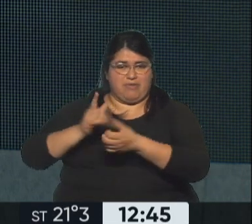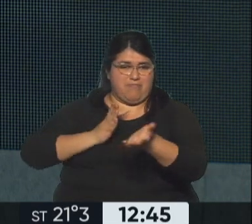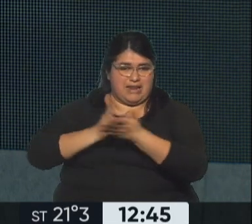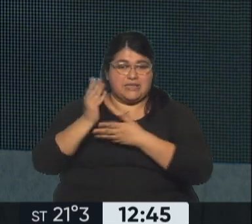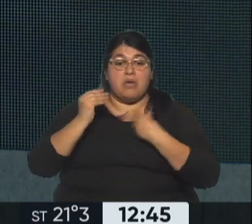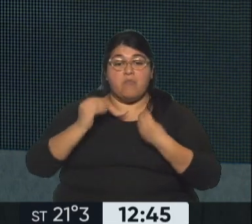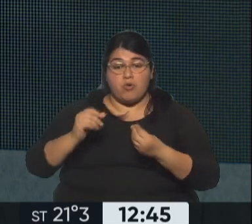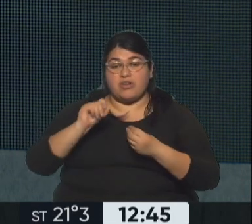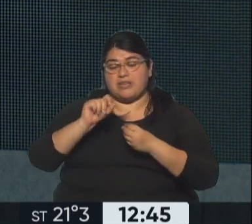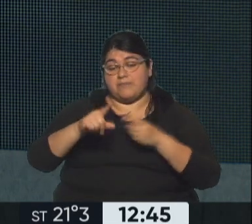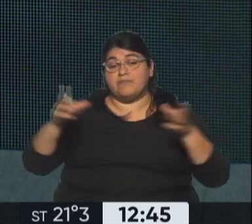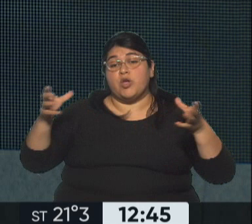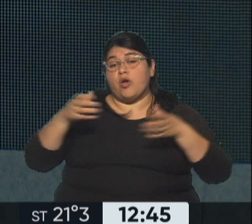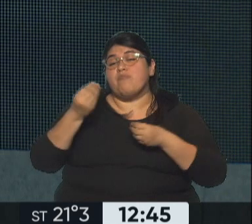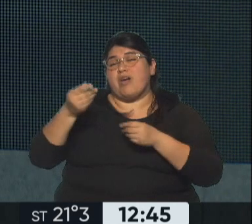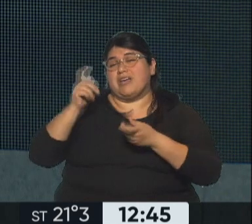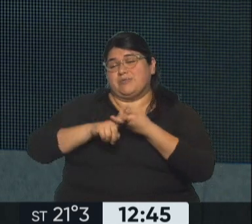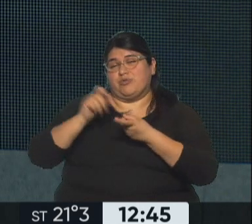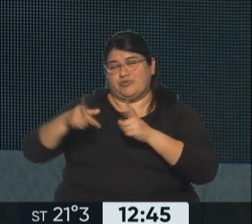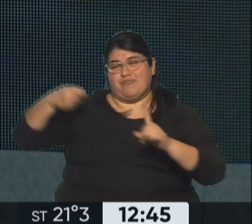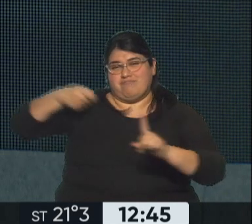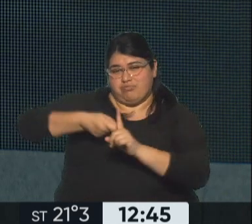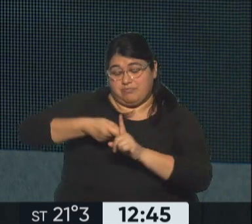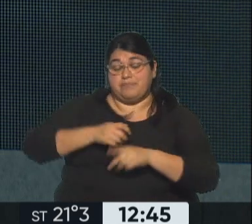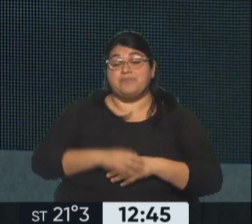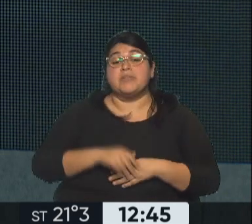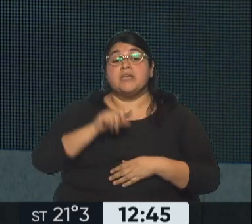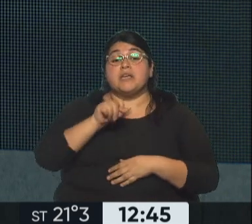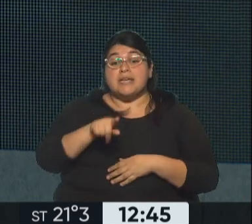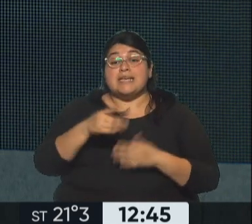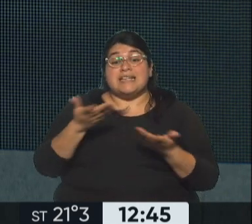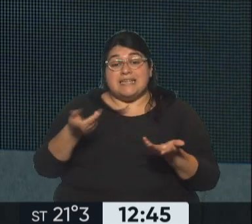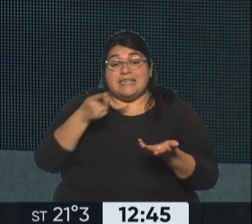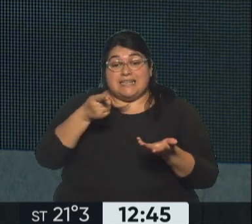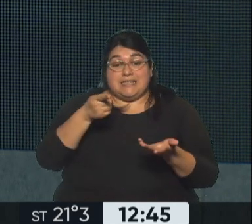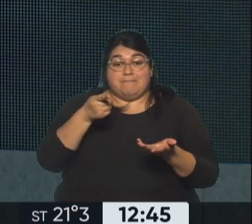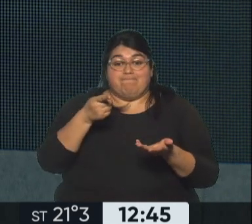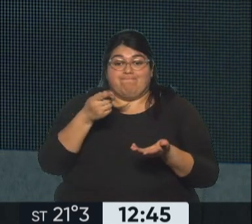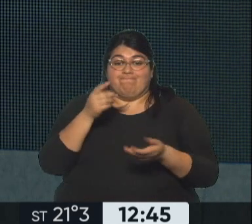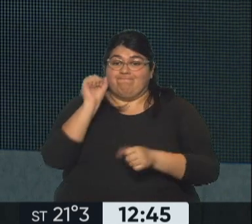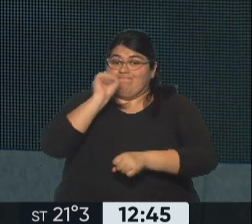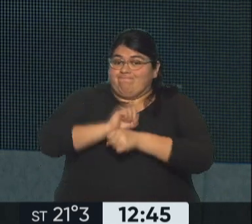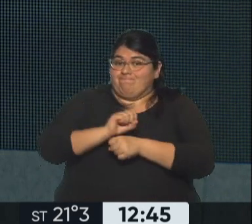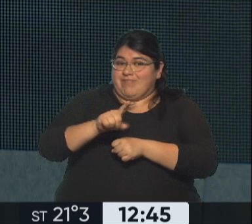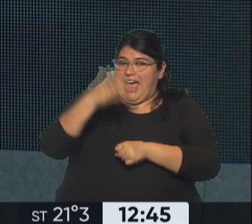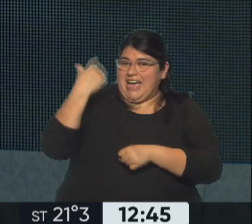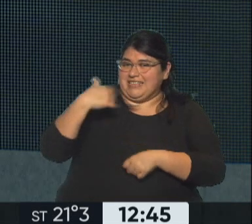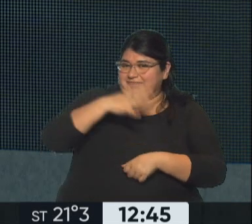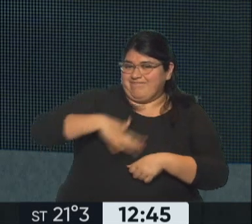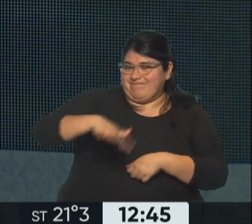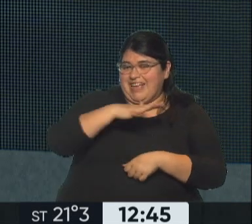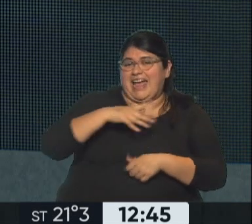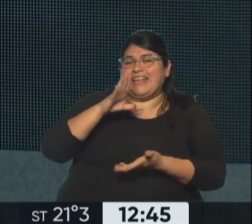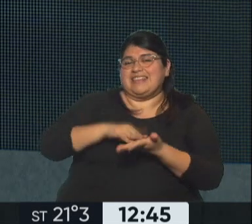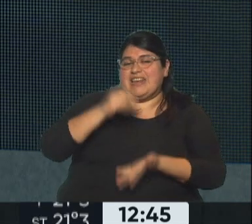organizaciones sociales de derechos humanos han cuestionado duramente este fallo de la justicia fueguina, de eso estamos hablando porque ocurrió en Tierra del Fuego, por